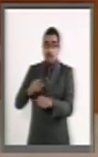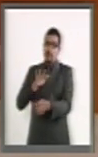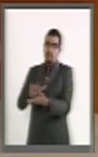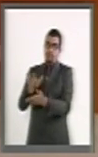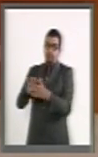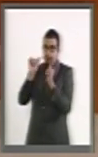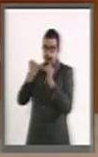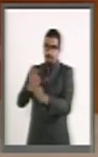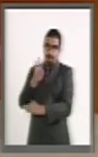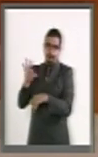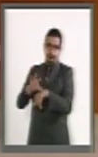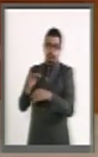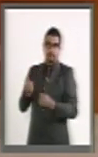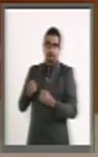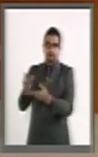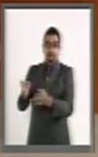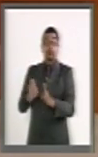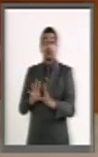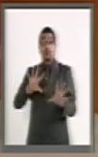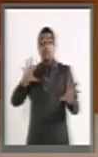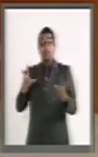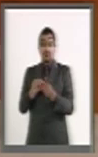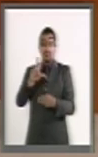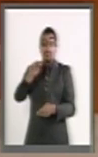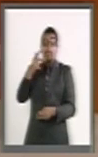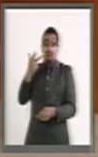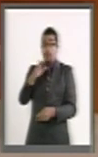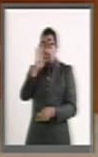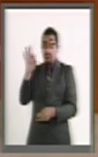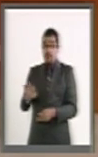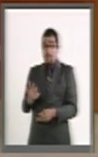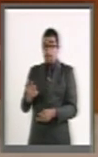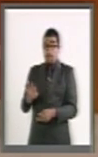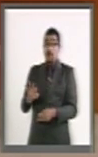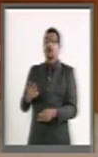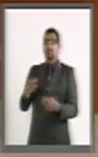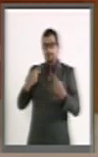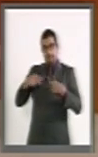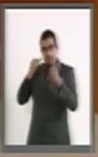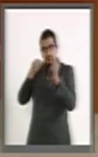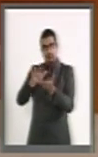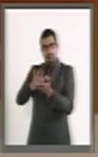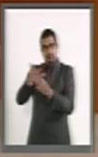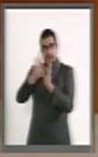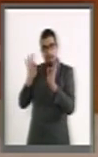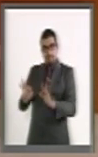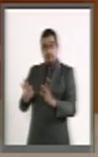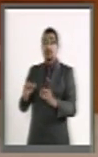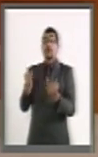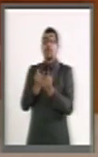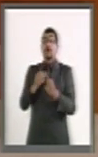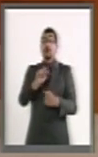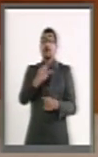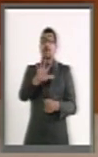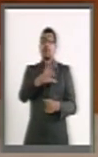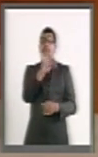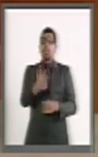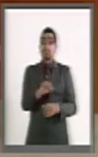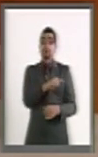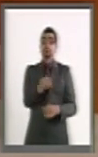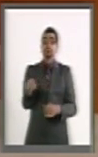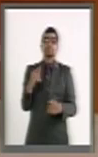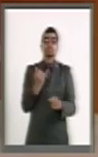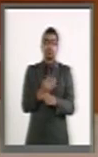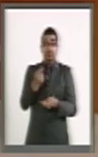datos de mayor relevancia incluyen que el 80% recibe tratamiento, pero solo el 25% mantiene